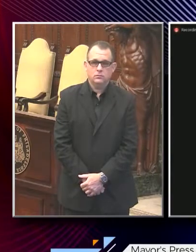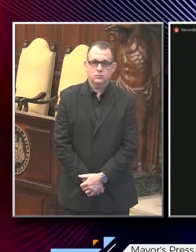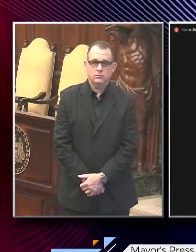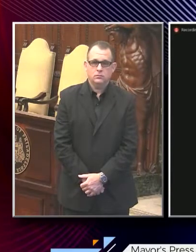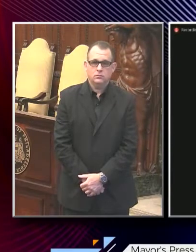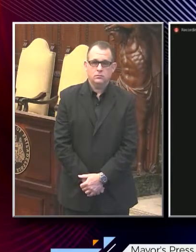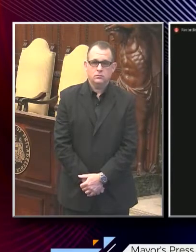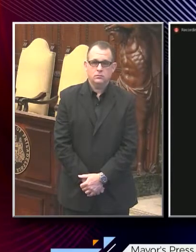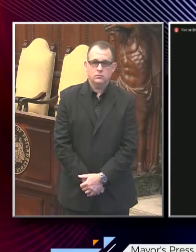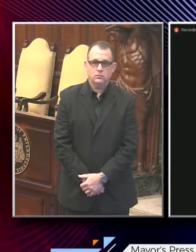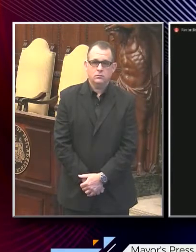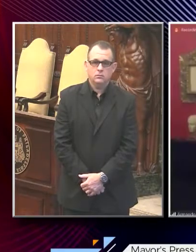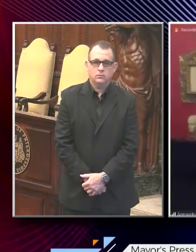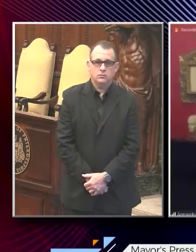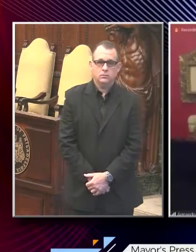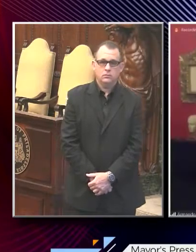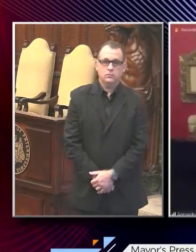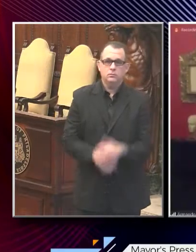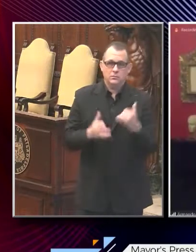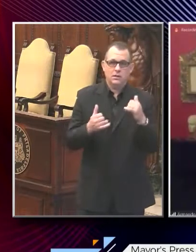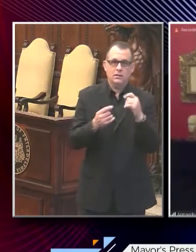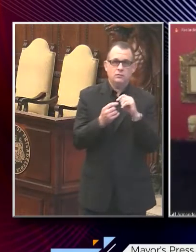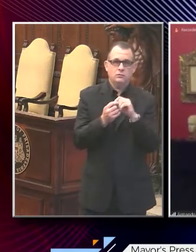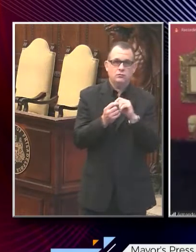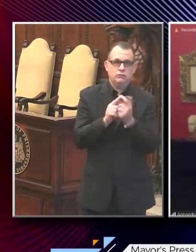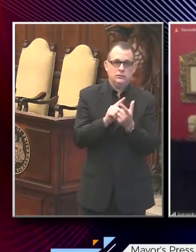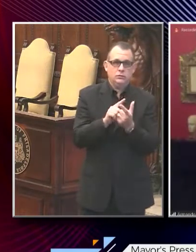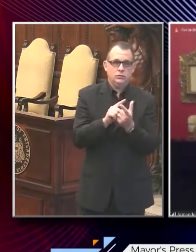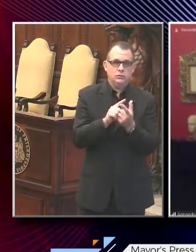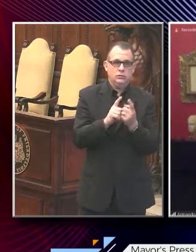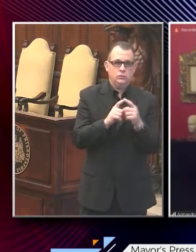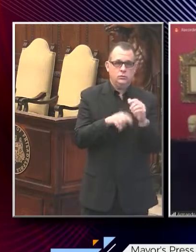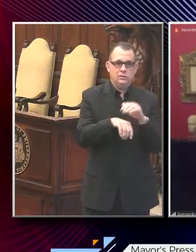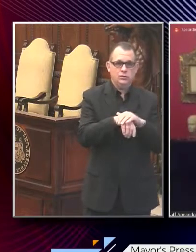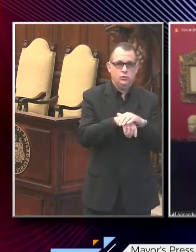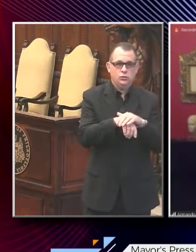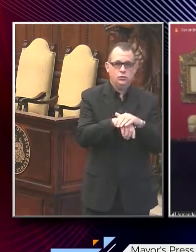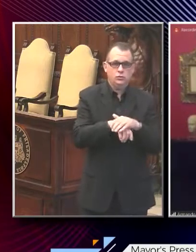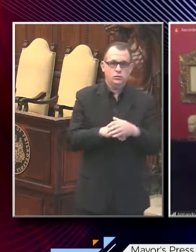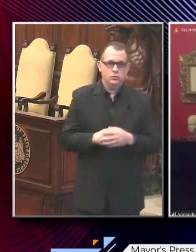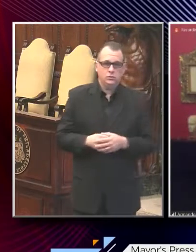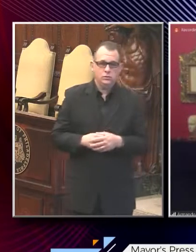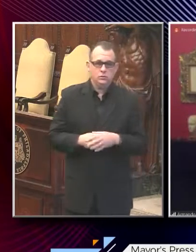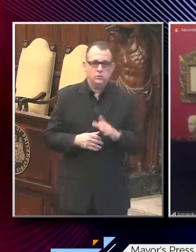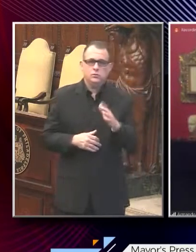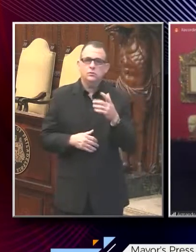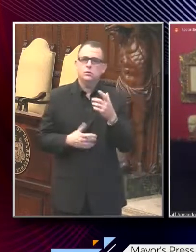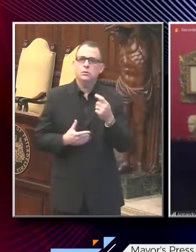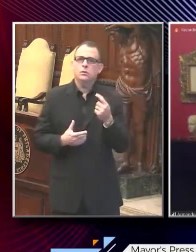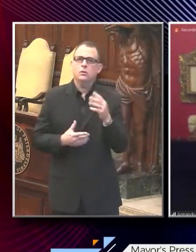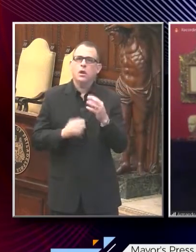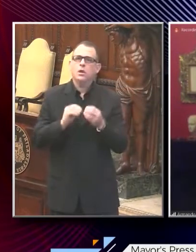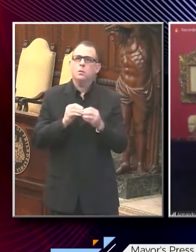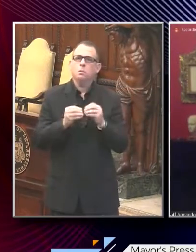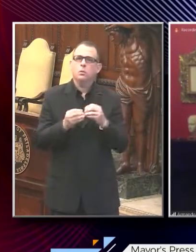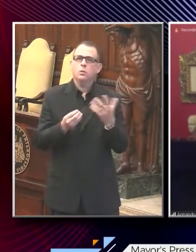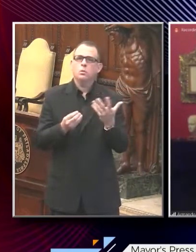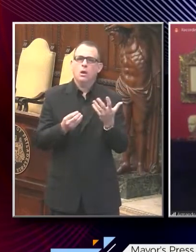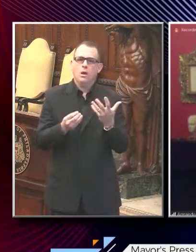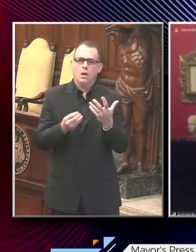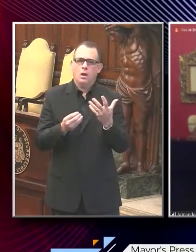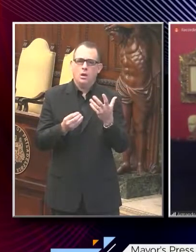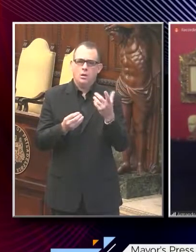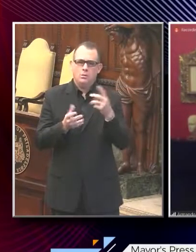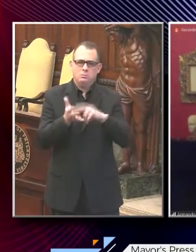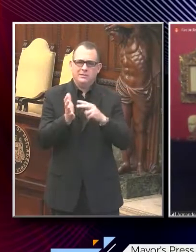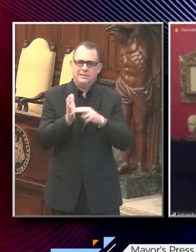viernes. And in connection with the first question, what would be the figures that would prevent you from opening up as planned